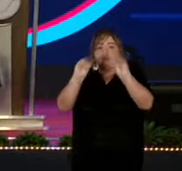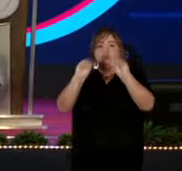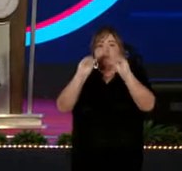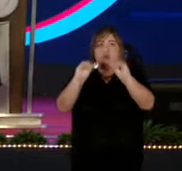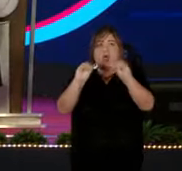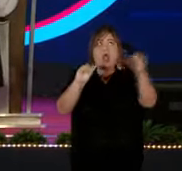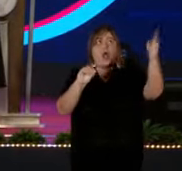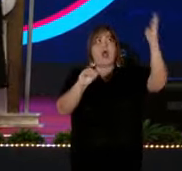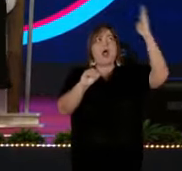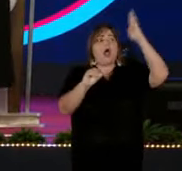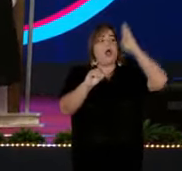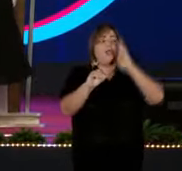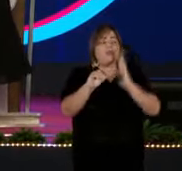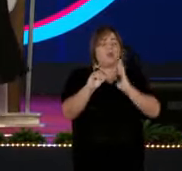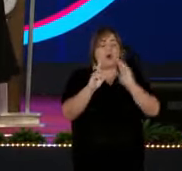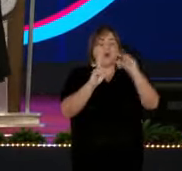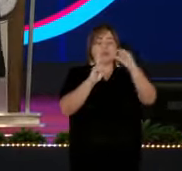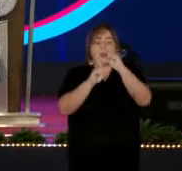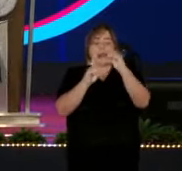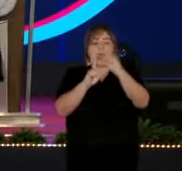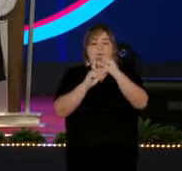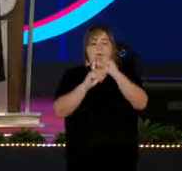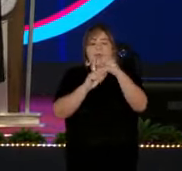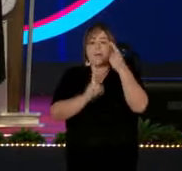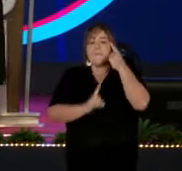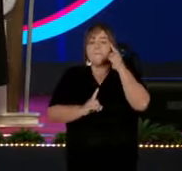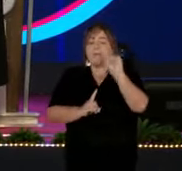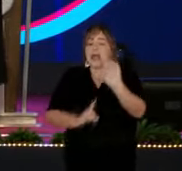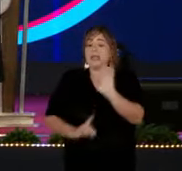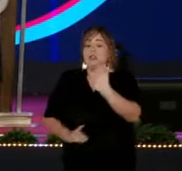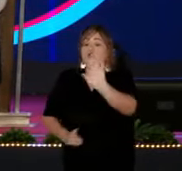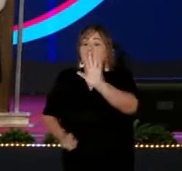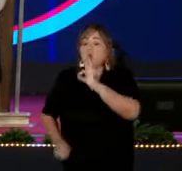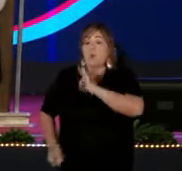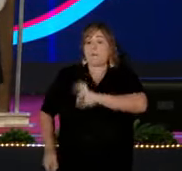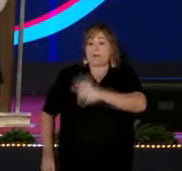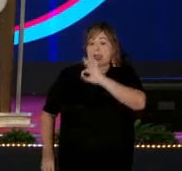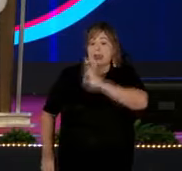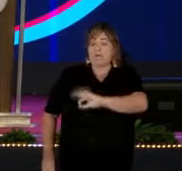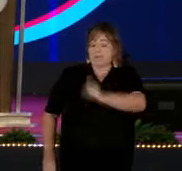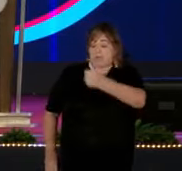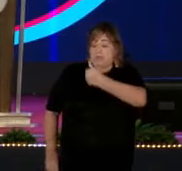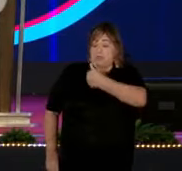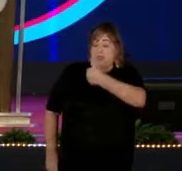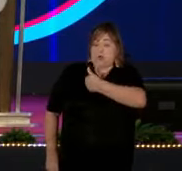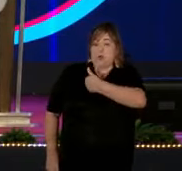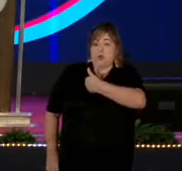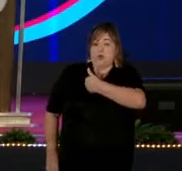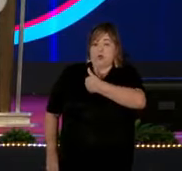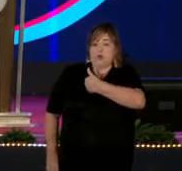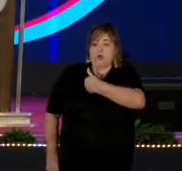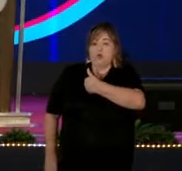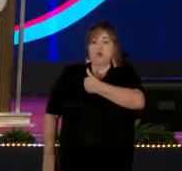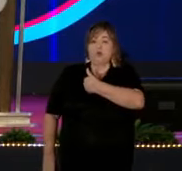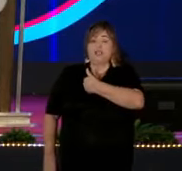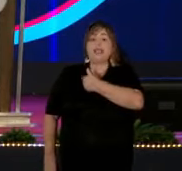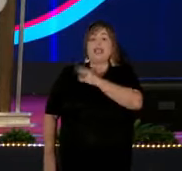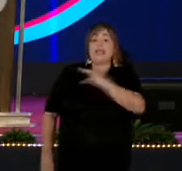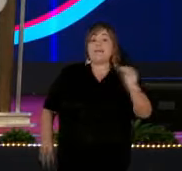parte del Señor por la palabra es para su beneficio personal y de su